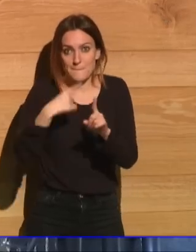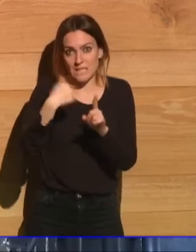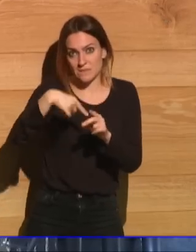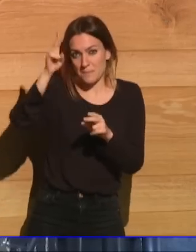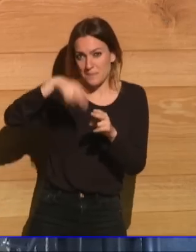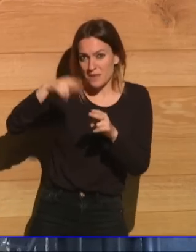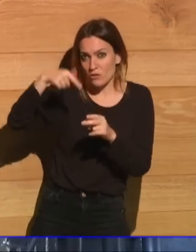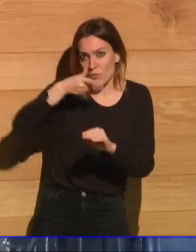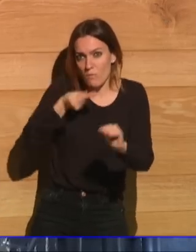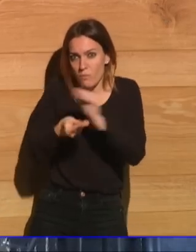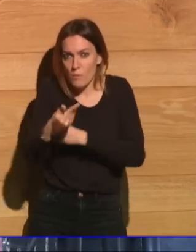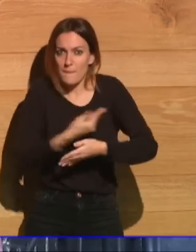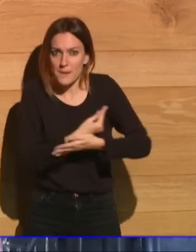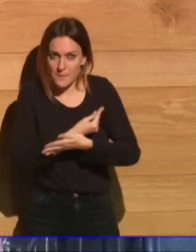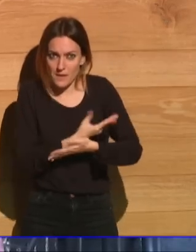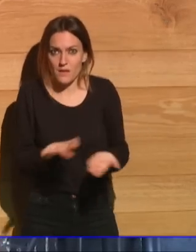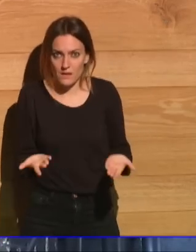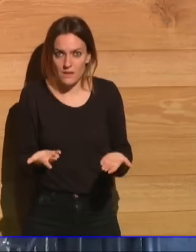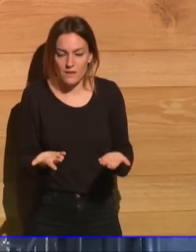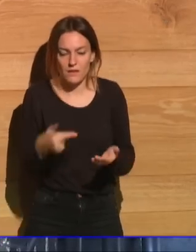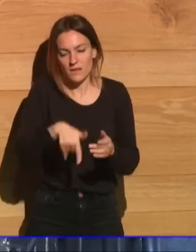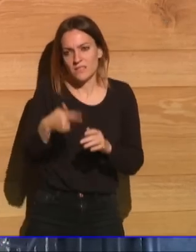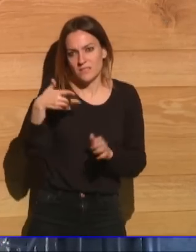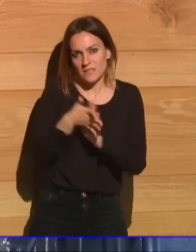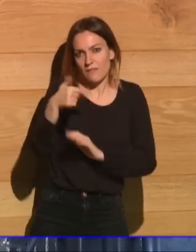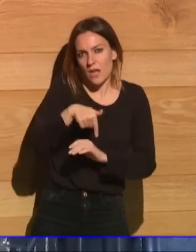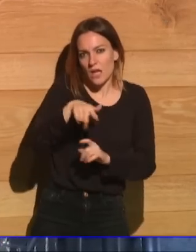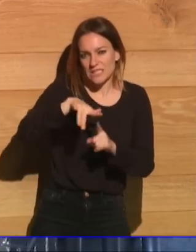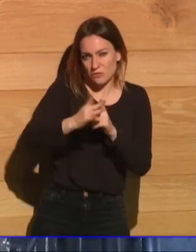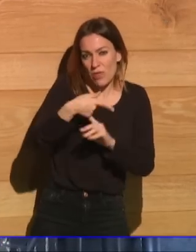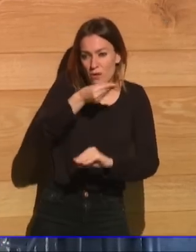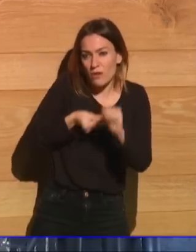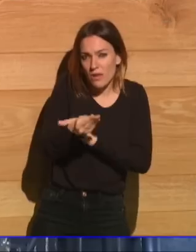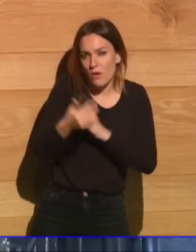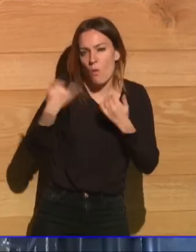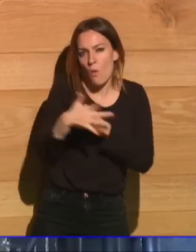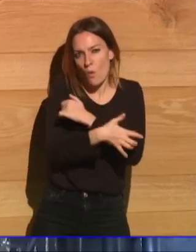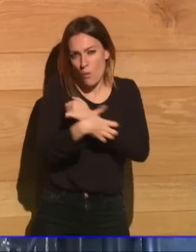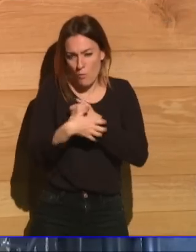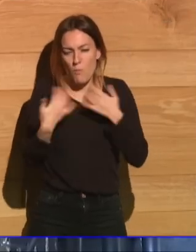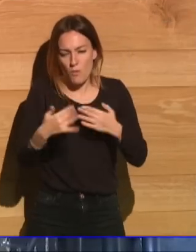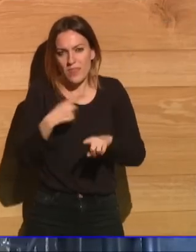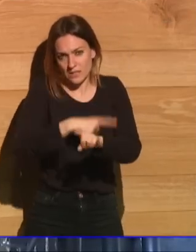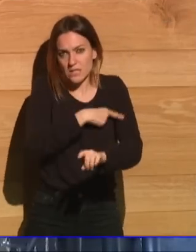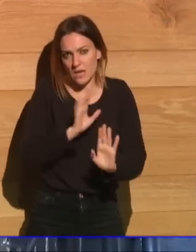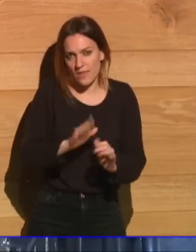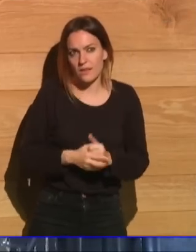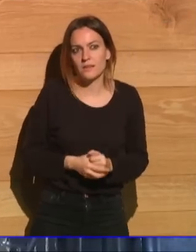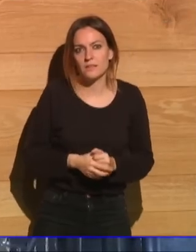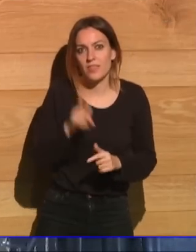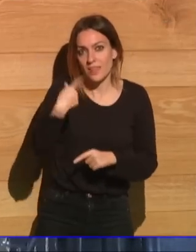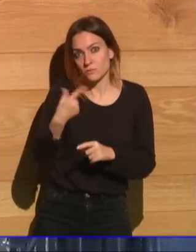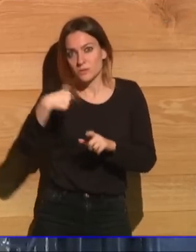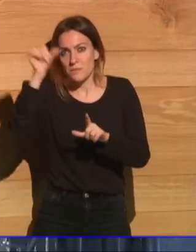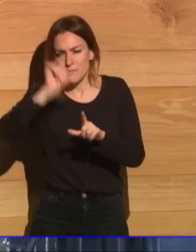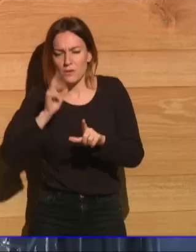haciendo el London Blitz. O sea, ojo, ¿eh? O sea, este chico nació entre escombros y cuando luego veamos que habla las cenizas de Ángela, habla de una